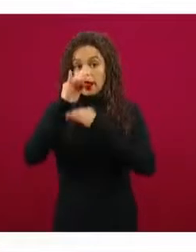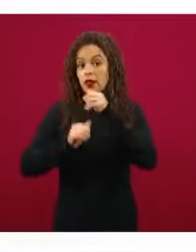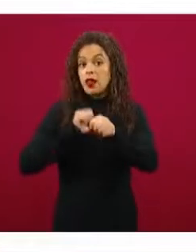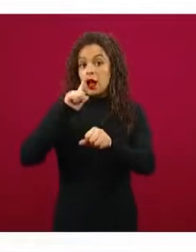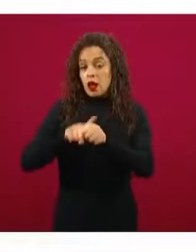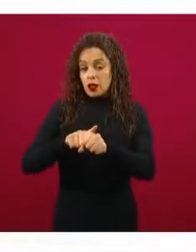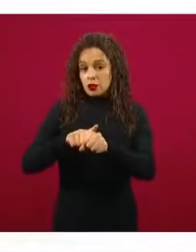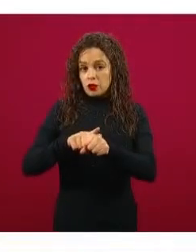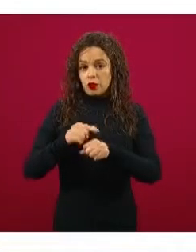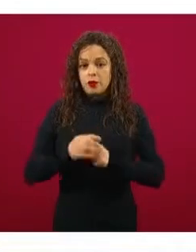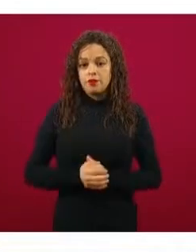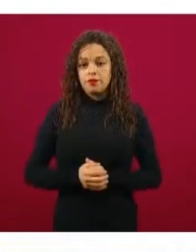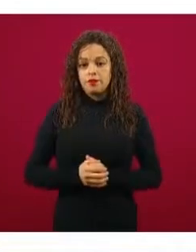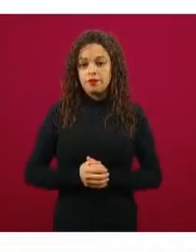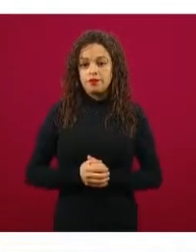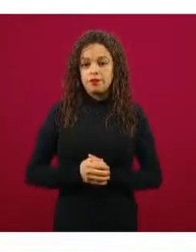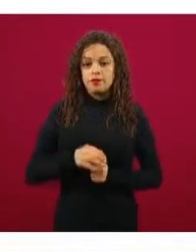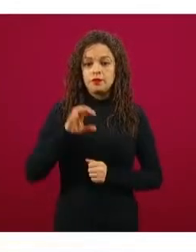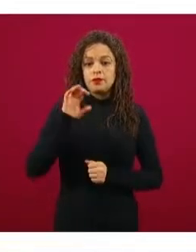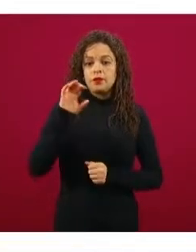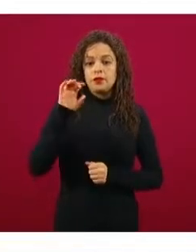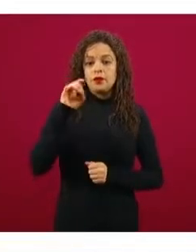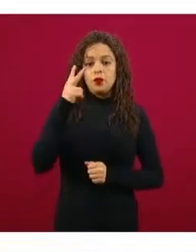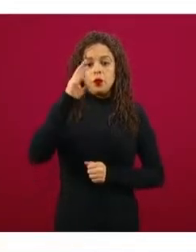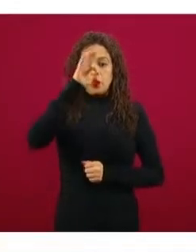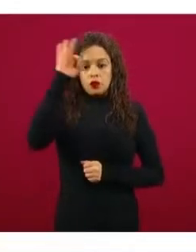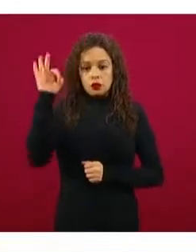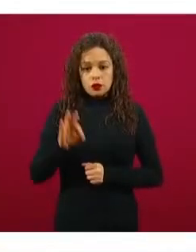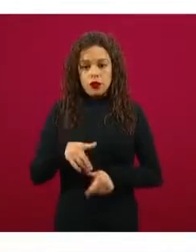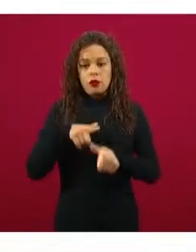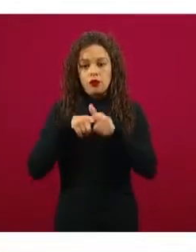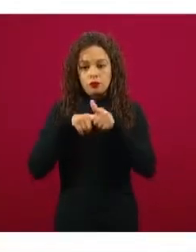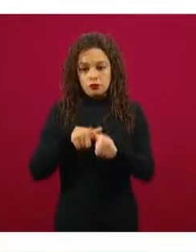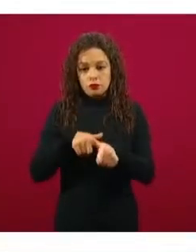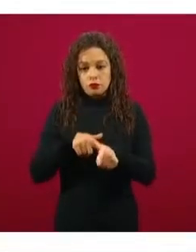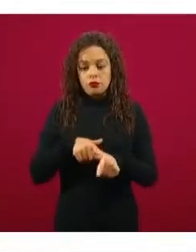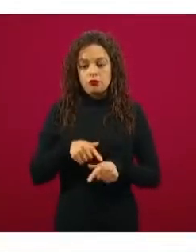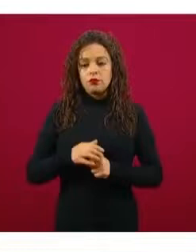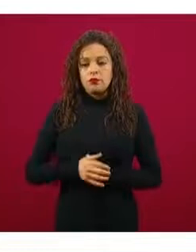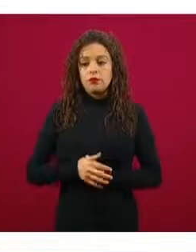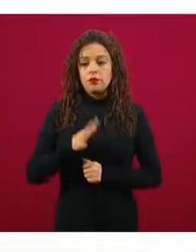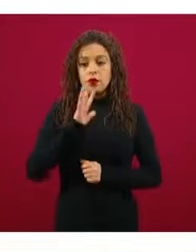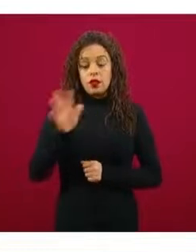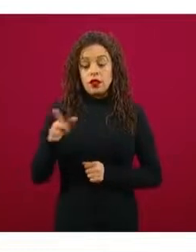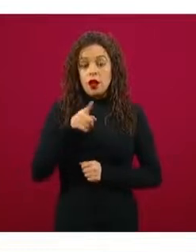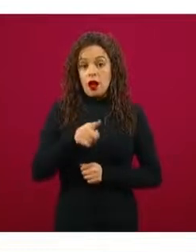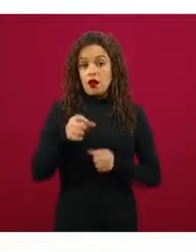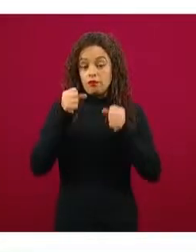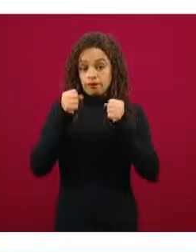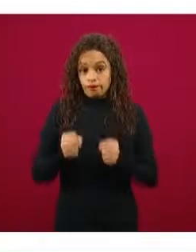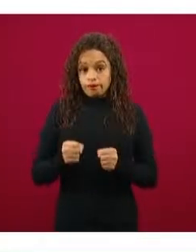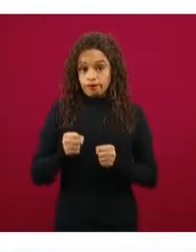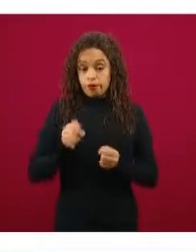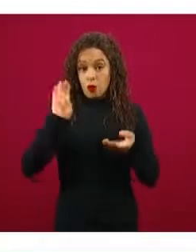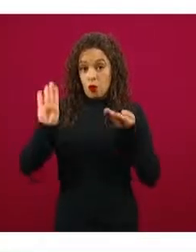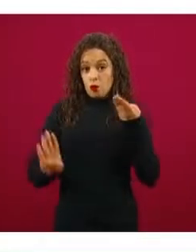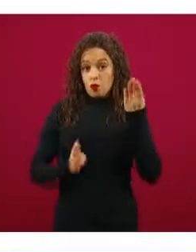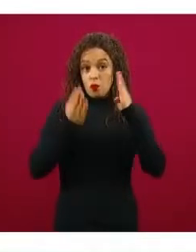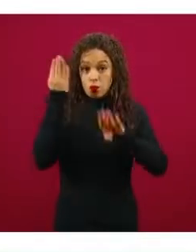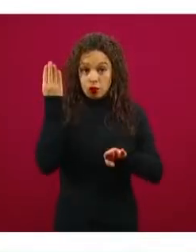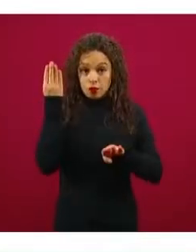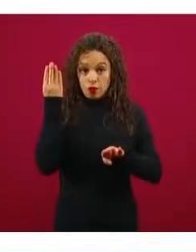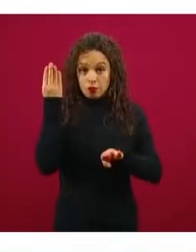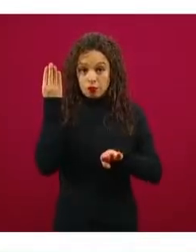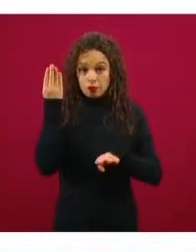mantiene en 32% la proporción de casos confirmados en los últimos 14 días a nivel mundial, es decir,